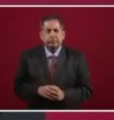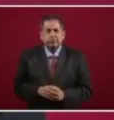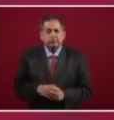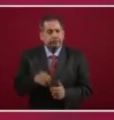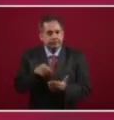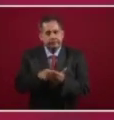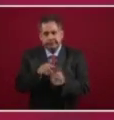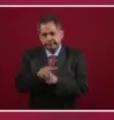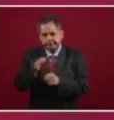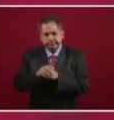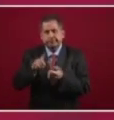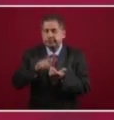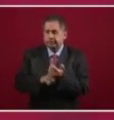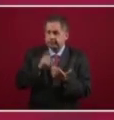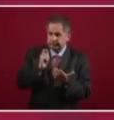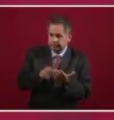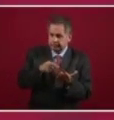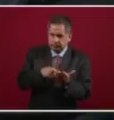Ahí está la parte